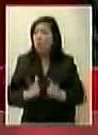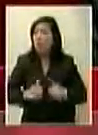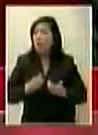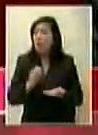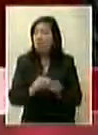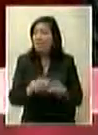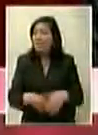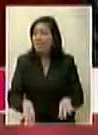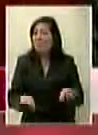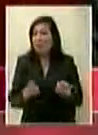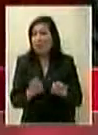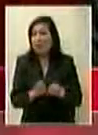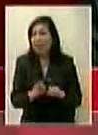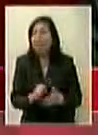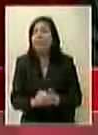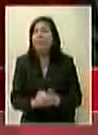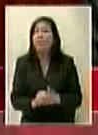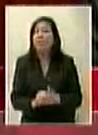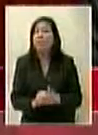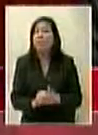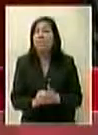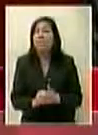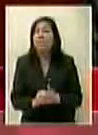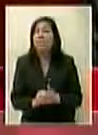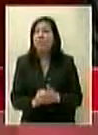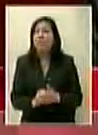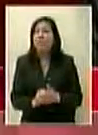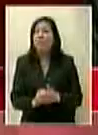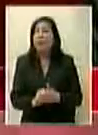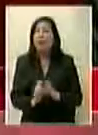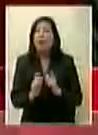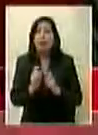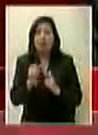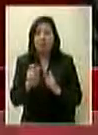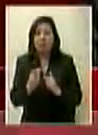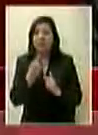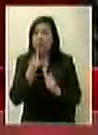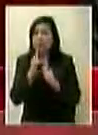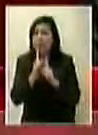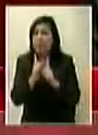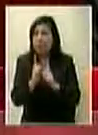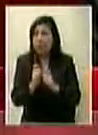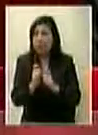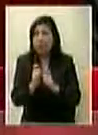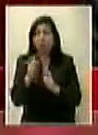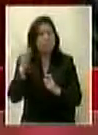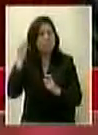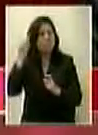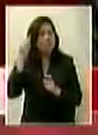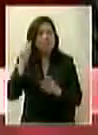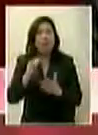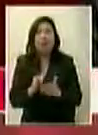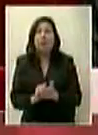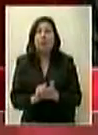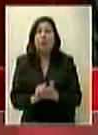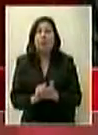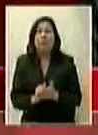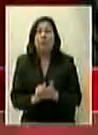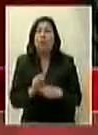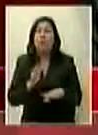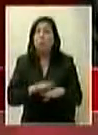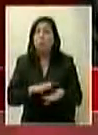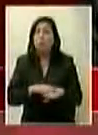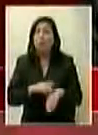vidas. El congresista Philip Espadaro hizo la consulta respecto a la memoria publicada sobre